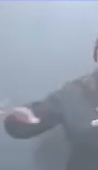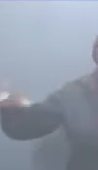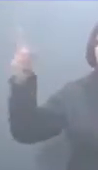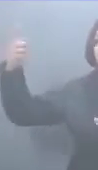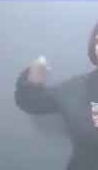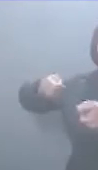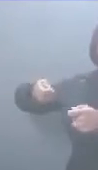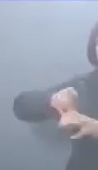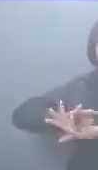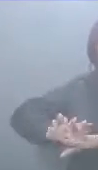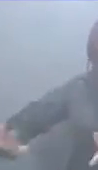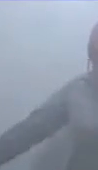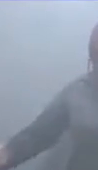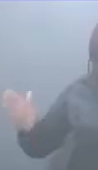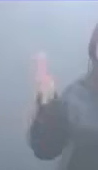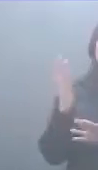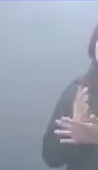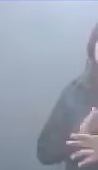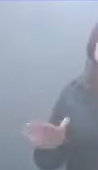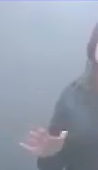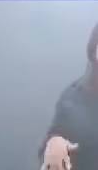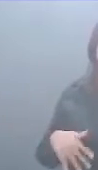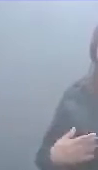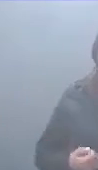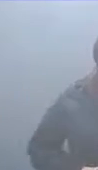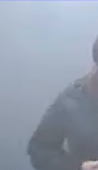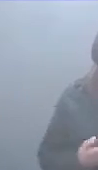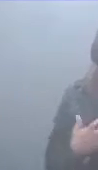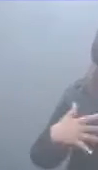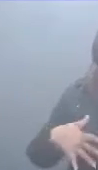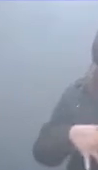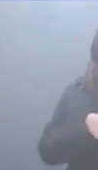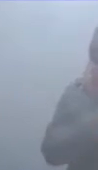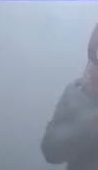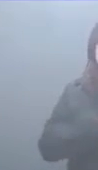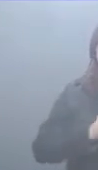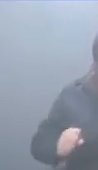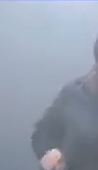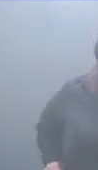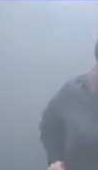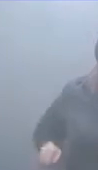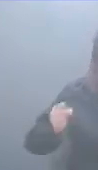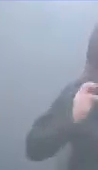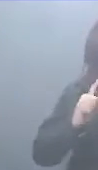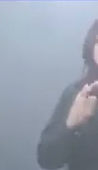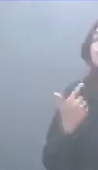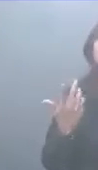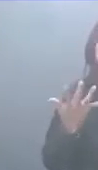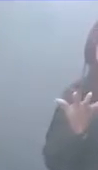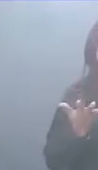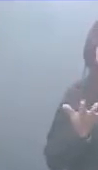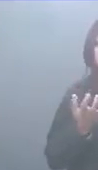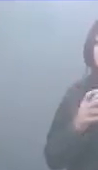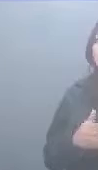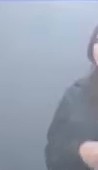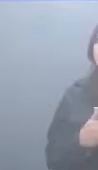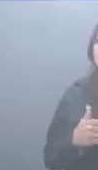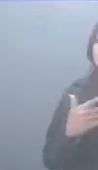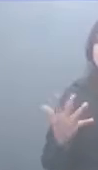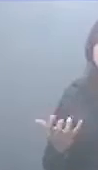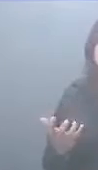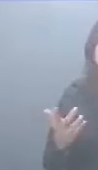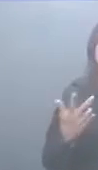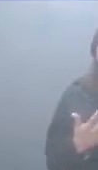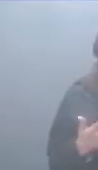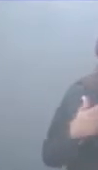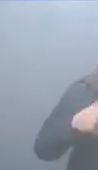por qué. Porque los salvadoreños no queremos eso. Queremos un discurso de armonía,